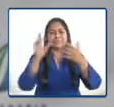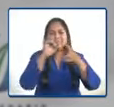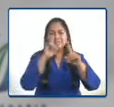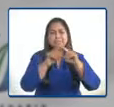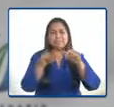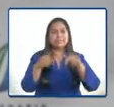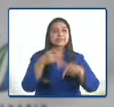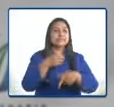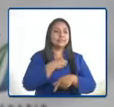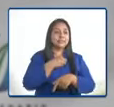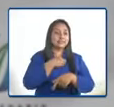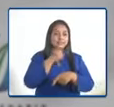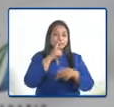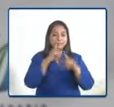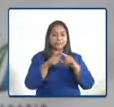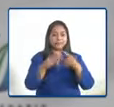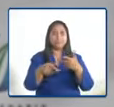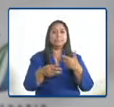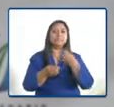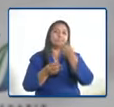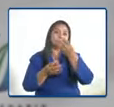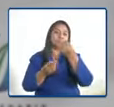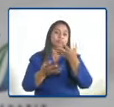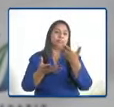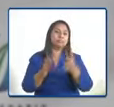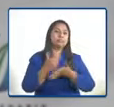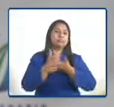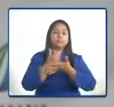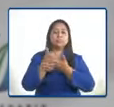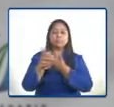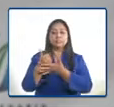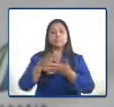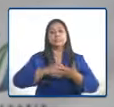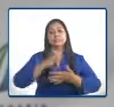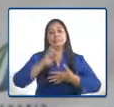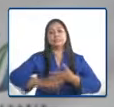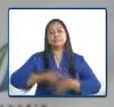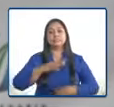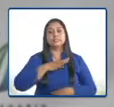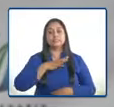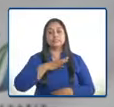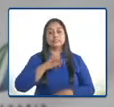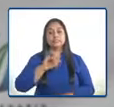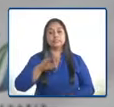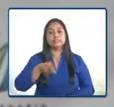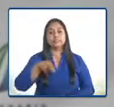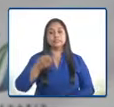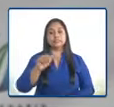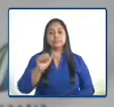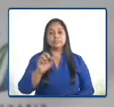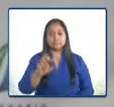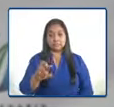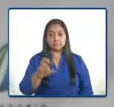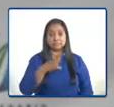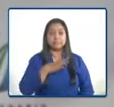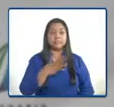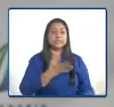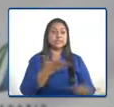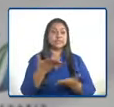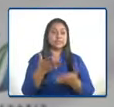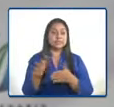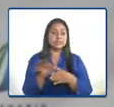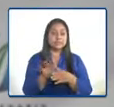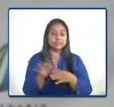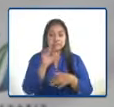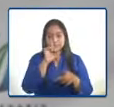lo que buscan es poderse beneficiar de los programas que el INAP tiene a disposición de los servidores públicos, y por